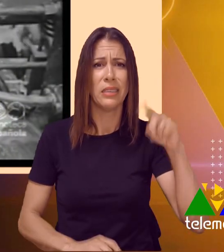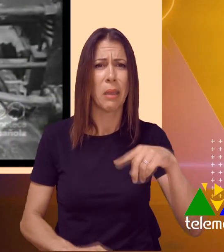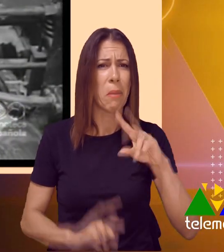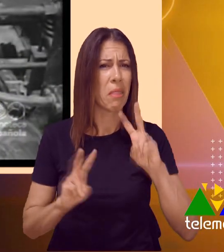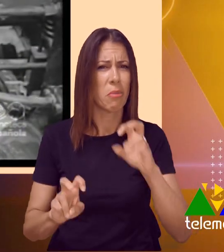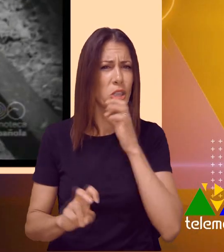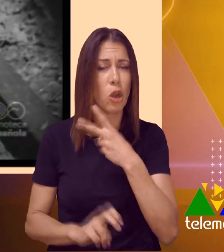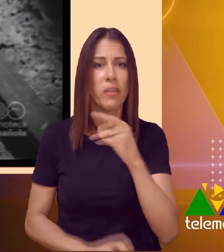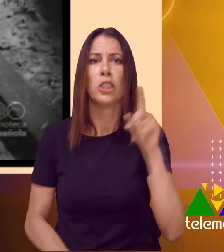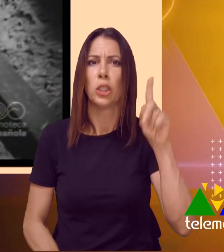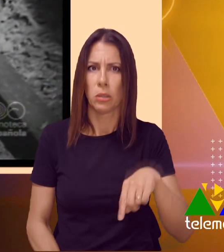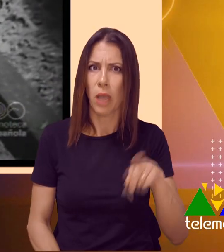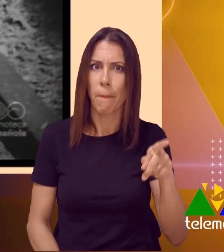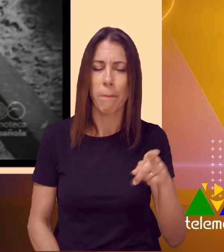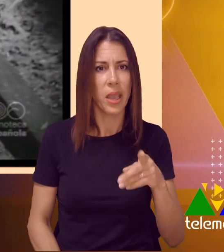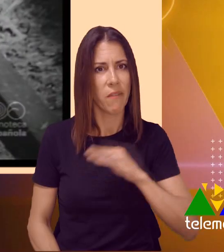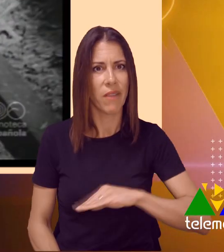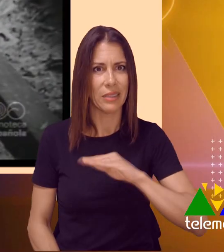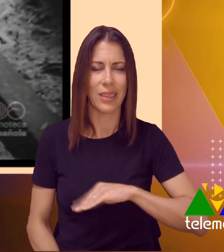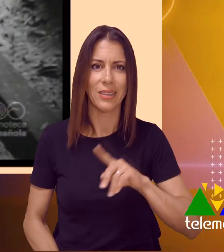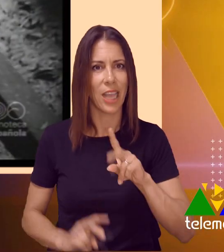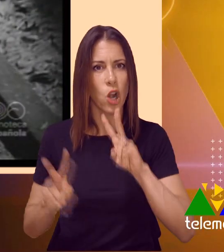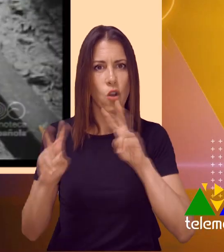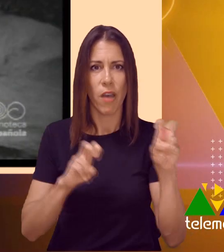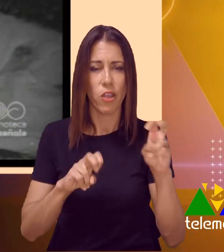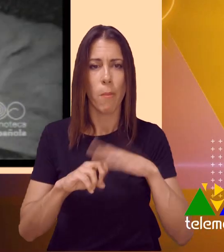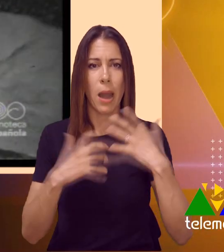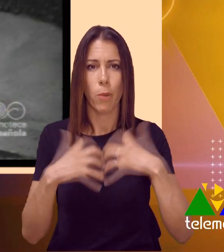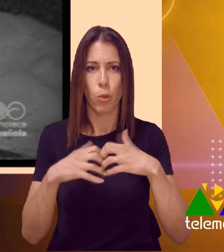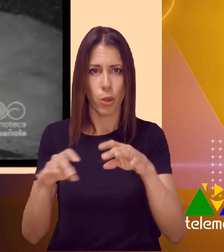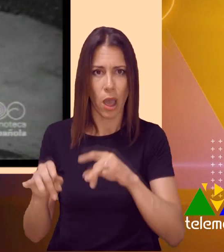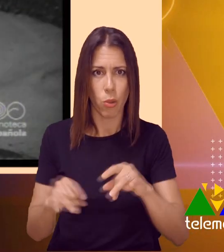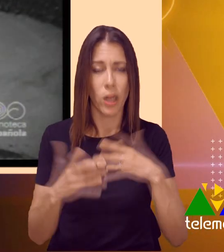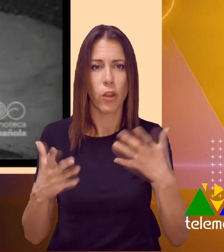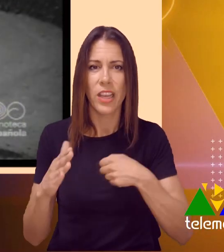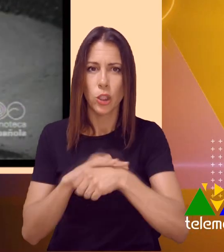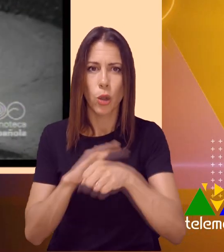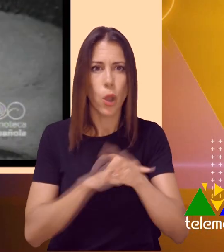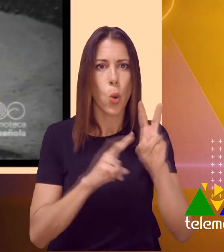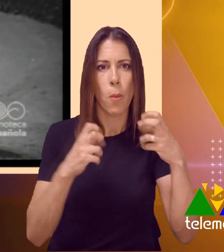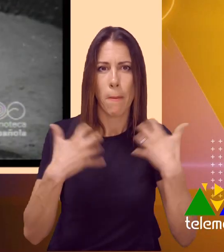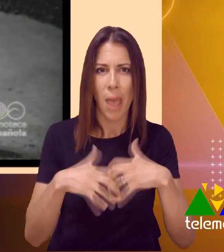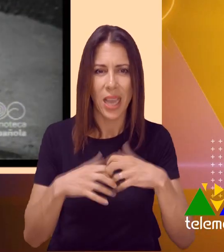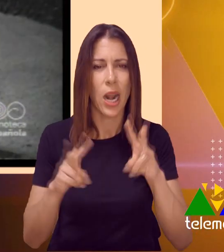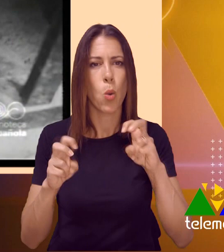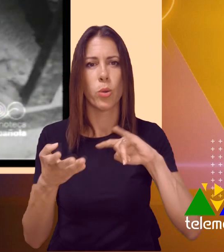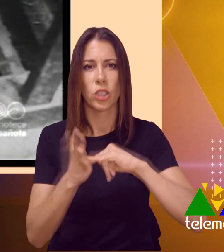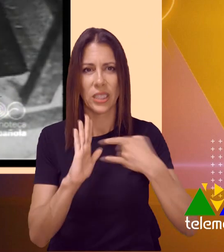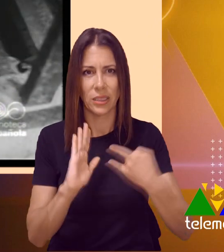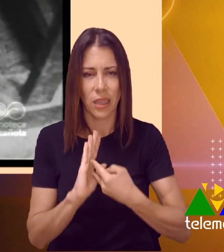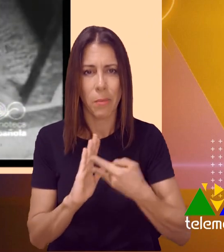XX, fueron también bastante innovadores en la producción azucarera. Introducen nuevas máquinas, nuevos sistemas,